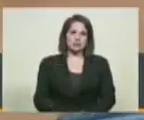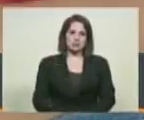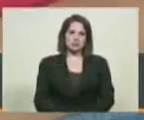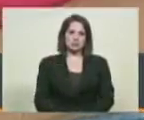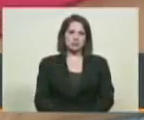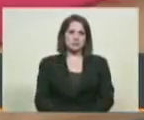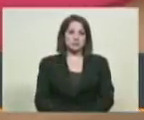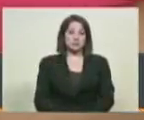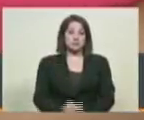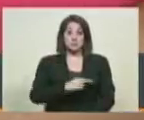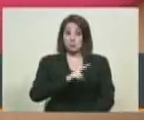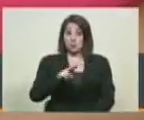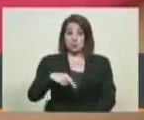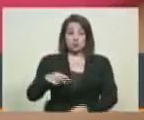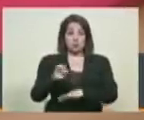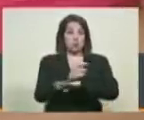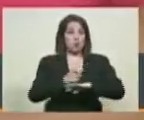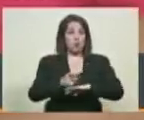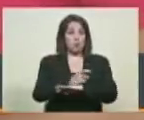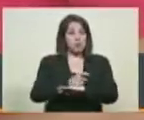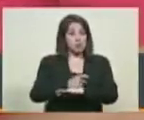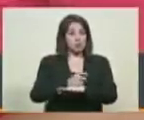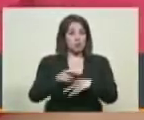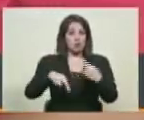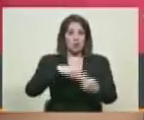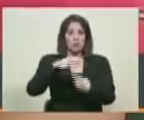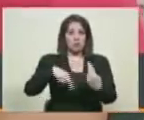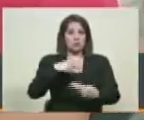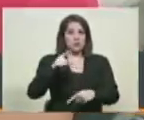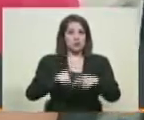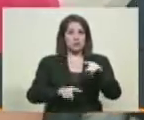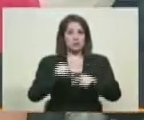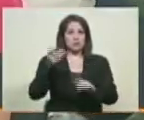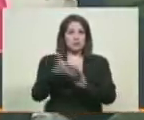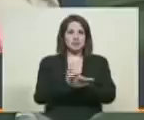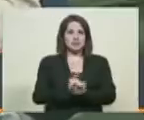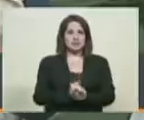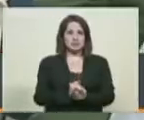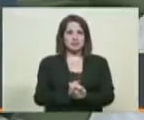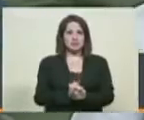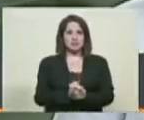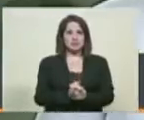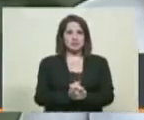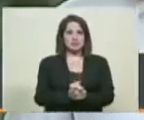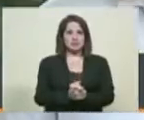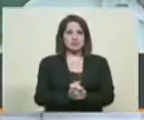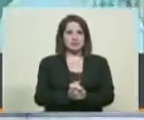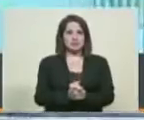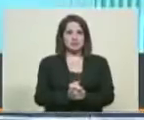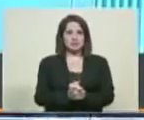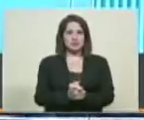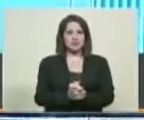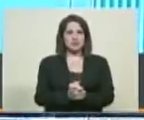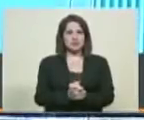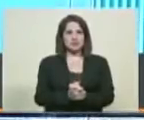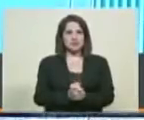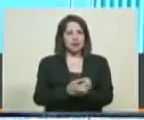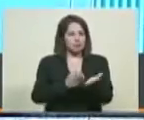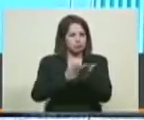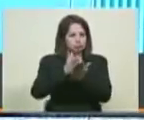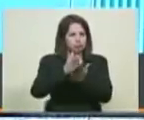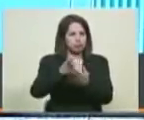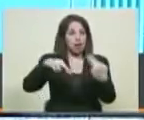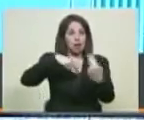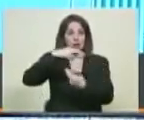nosotros somos un gobierno revolucionario, y lo somos, un gobierno bolivariano que va por el camino de la